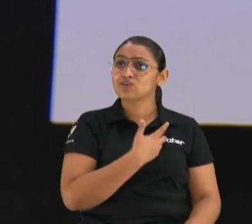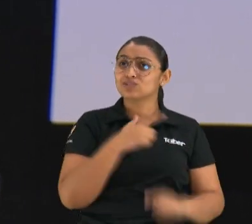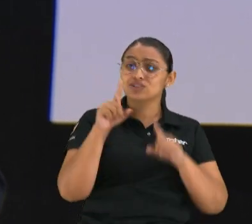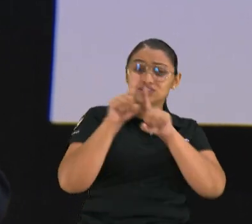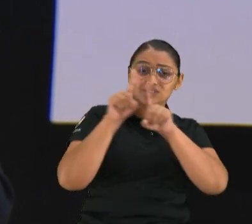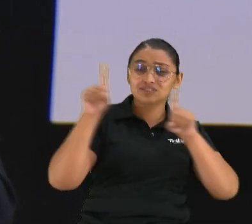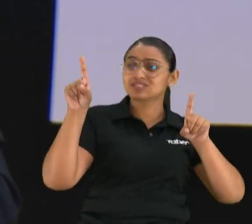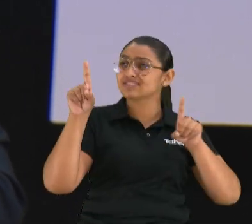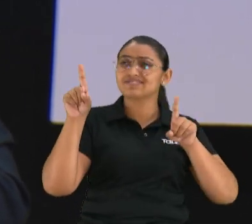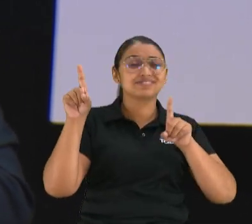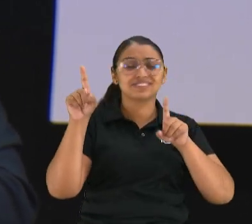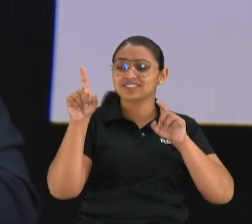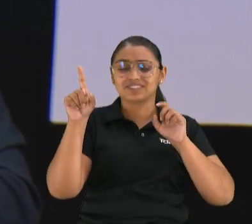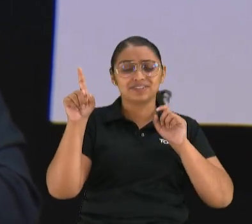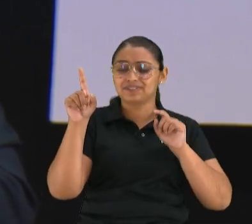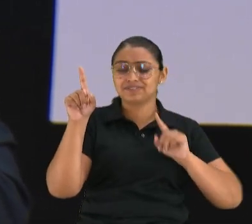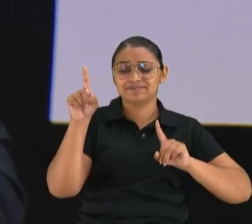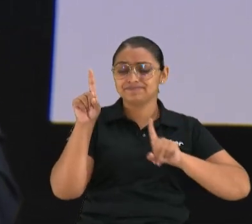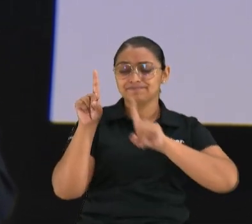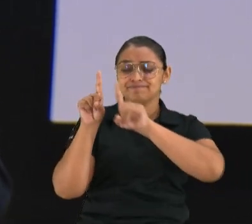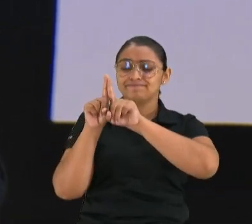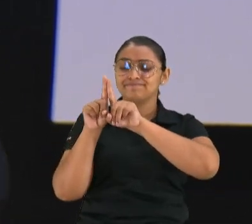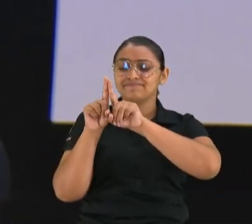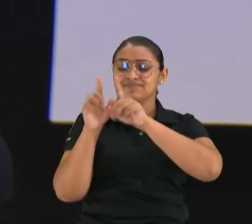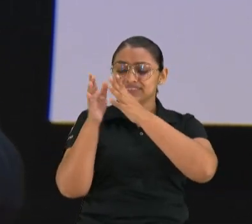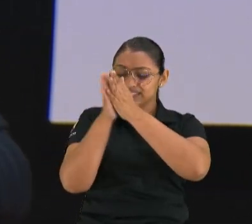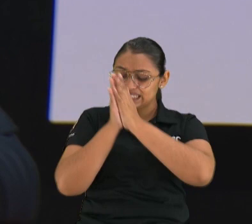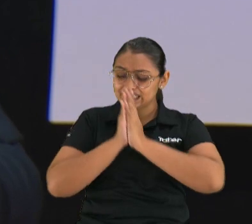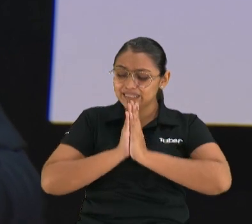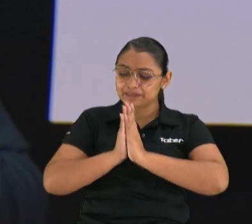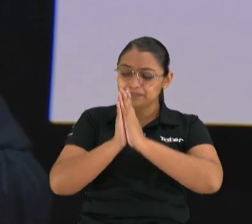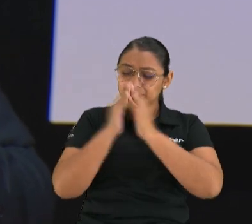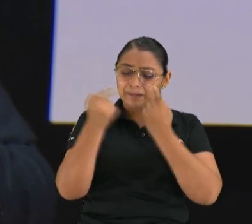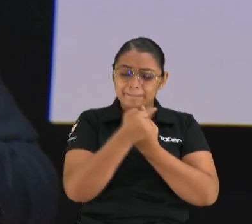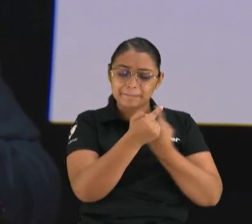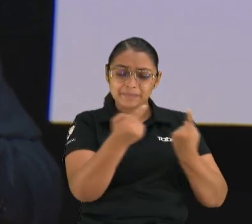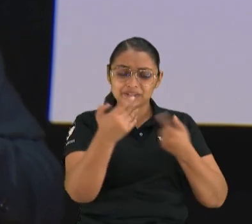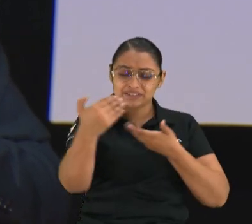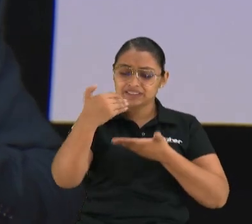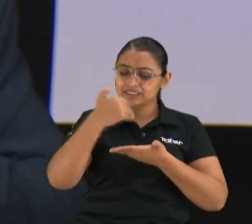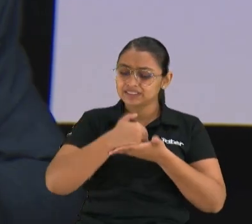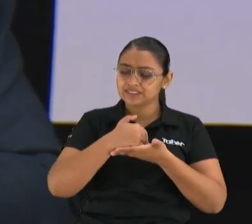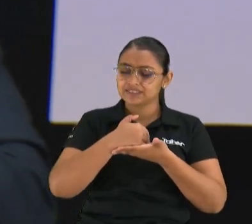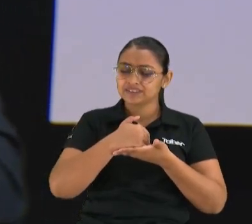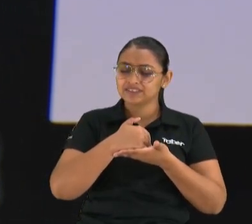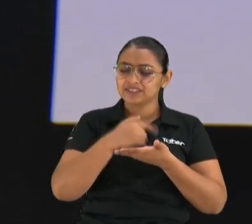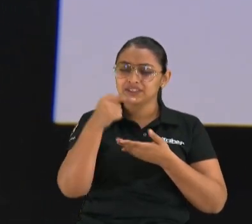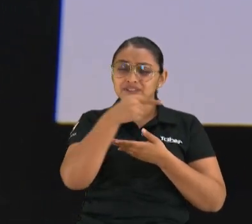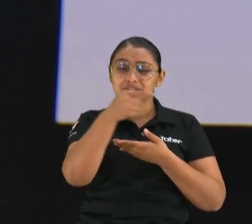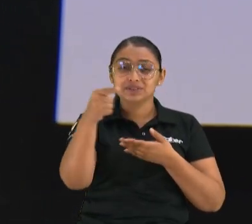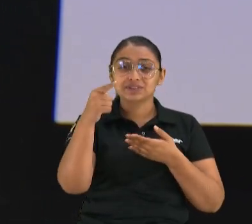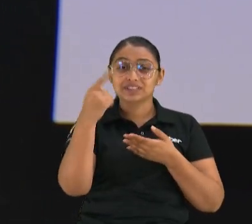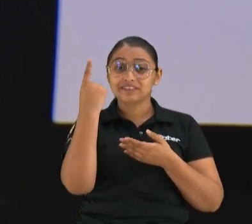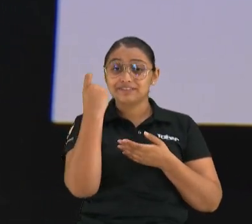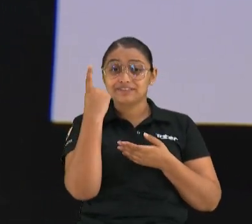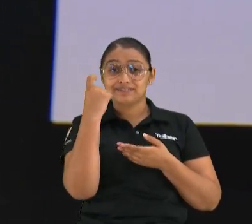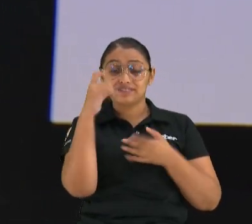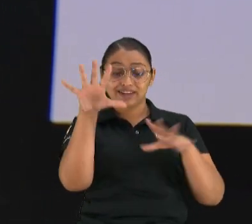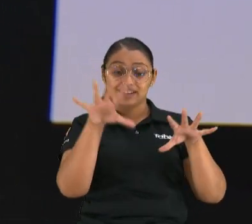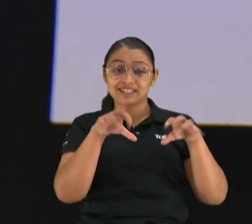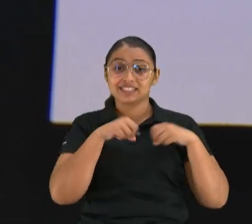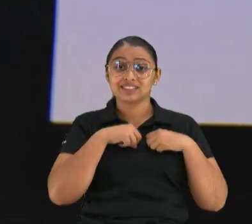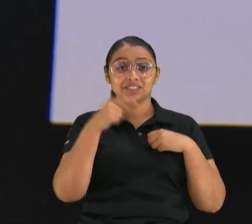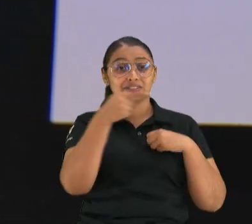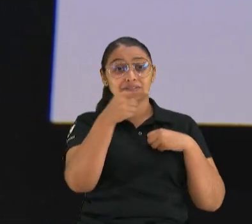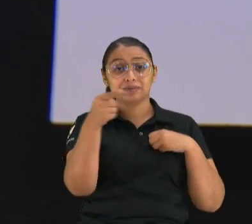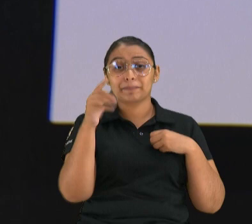adiestrarnos siniestra esta noche clamamos por los amigos que nos visitan si usted está casi en Cristo si nunca